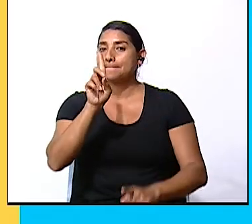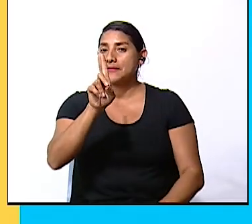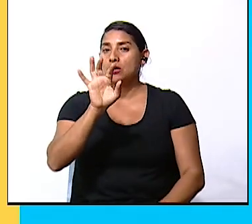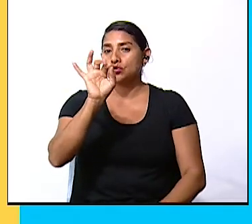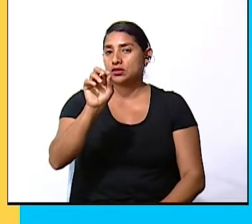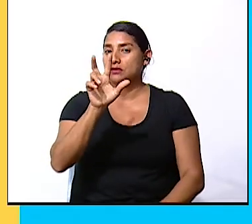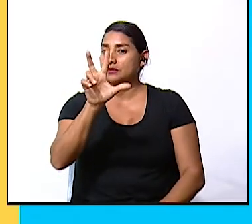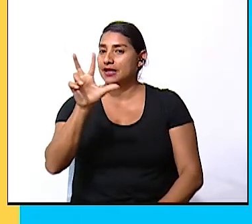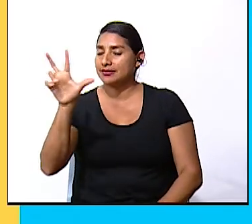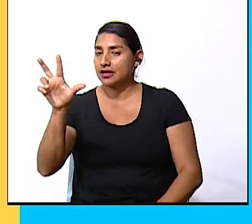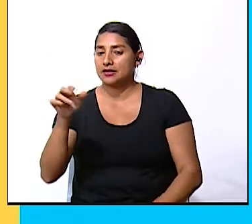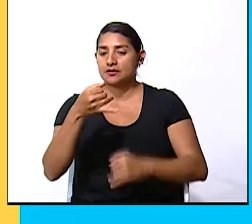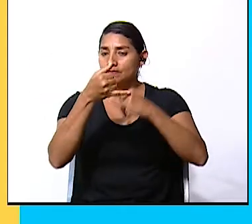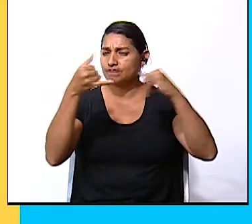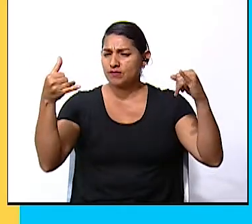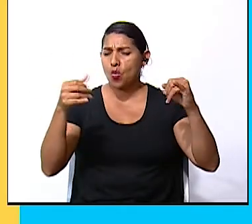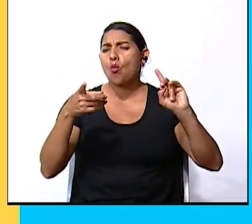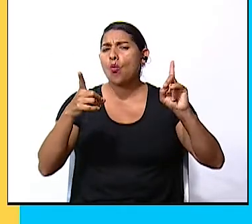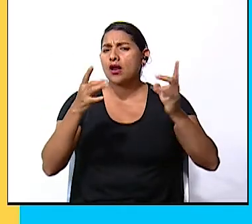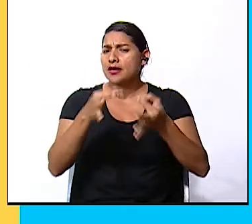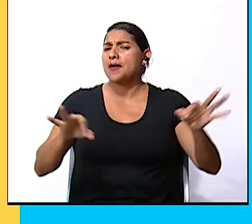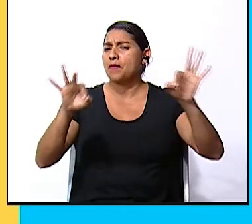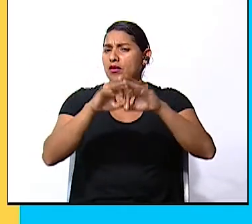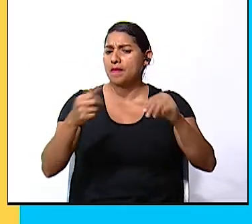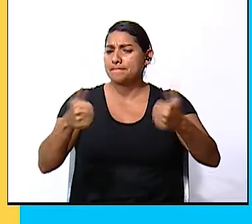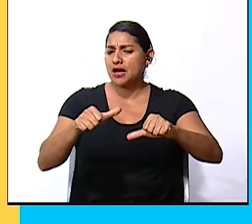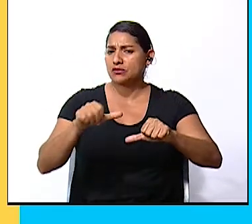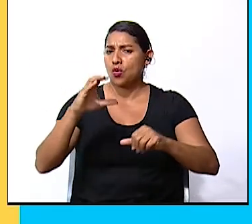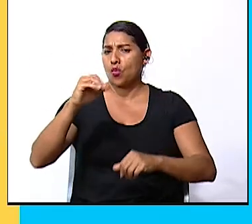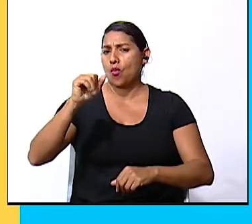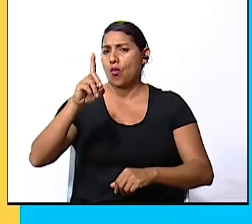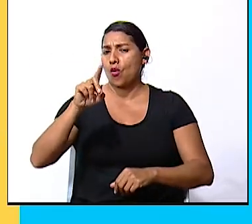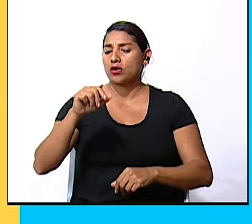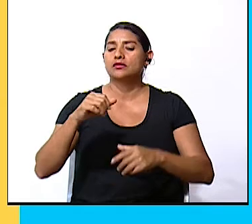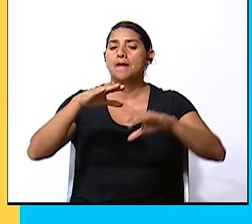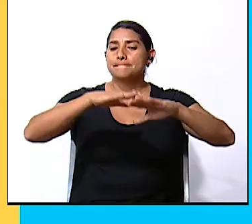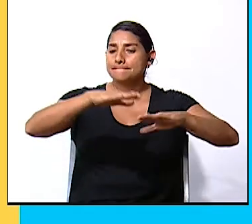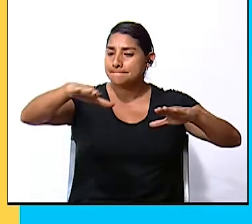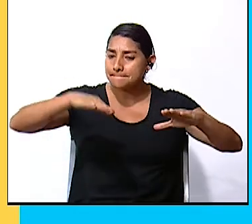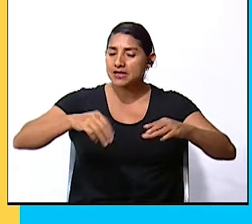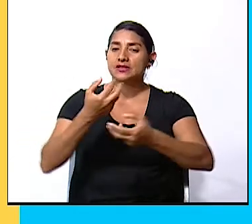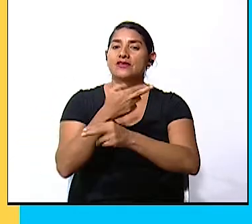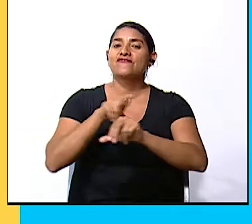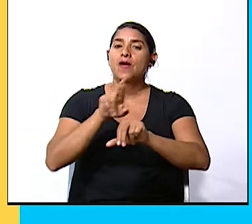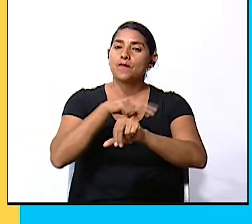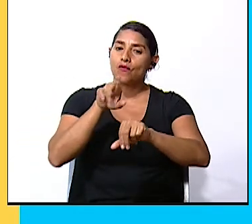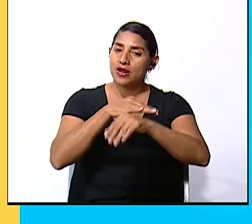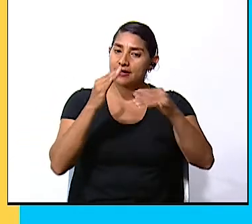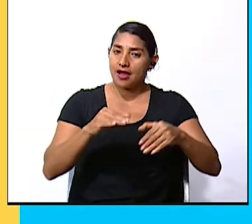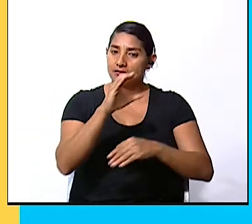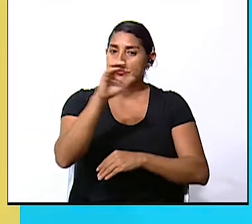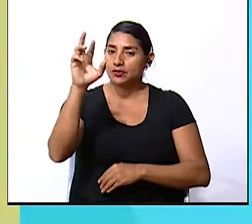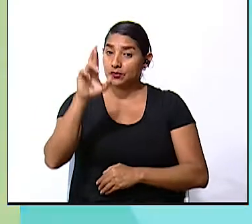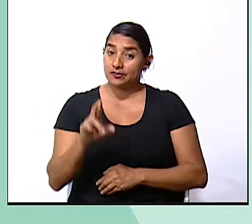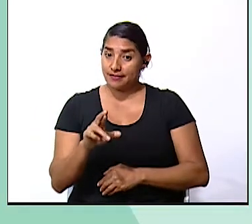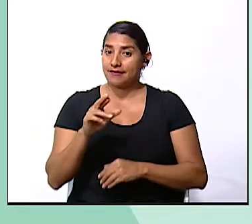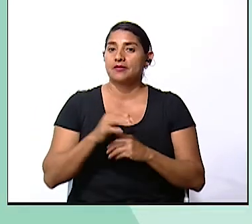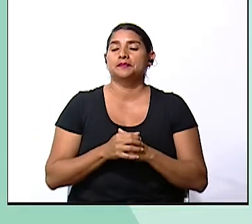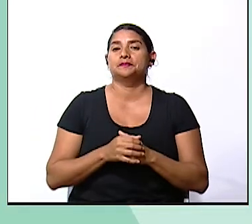En líneas finales, sin una palabra, ¿cuál es la importancia del Pacto de Concordia? Sienta las bases republicanas del Estado costarricense.